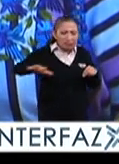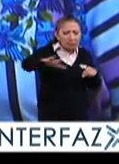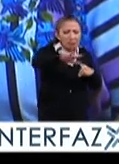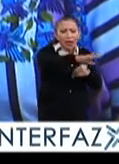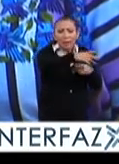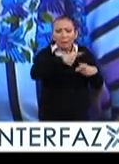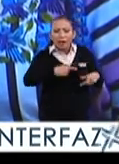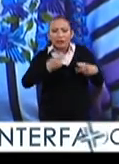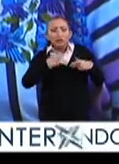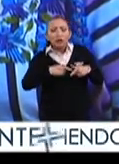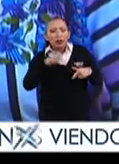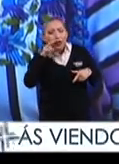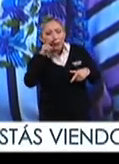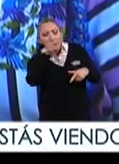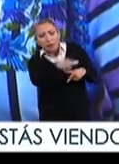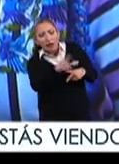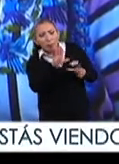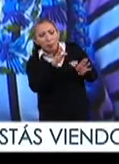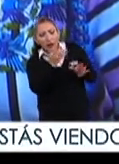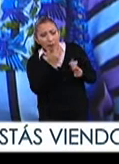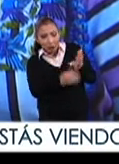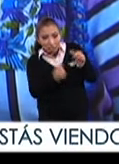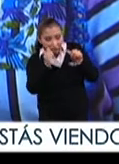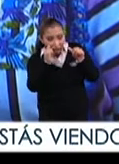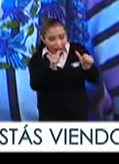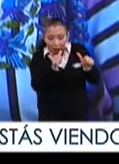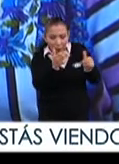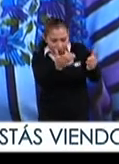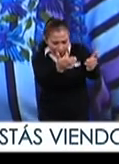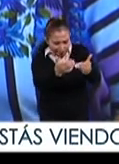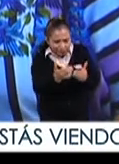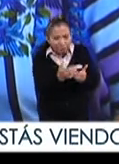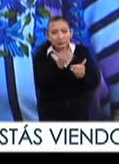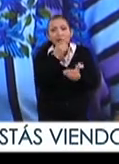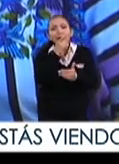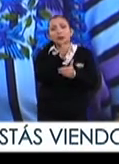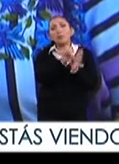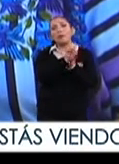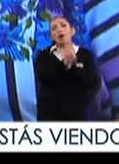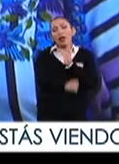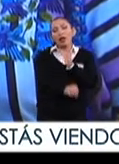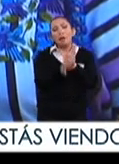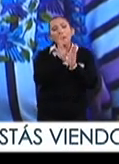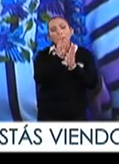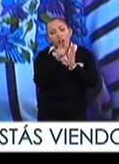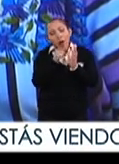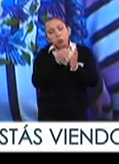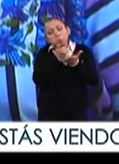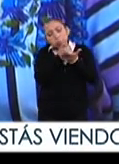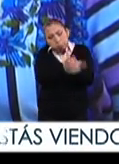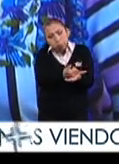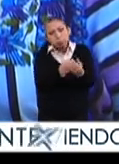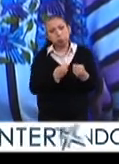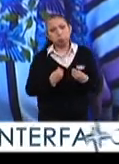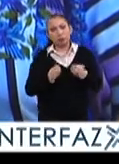la población que está excluida, podemos decir, de una mejor posibilidad de